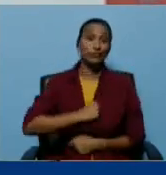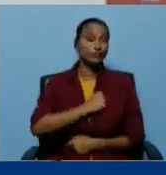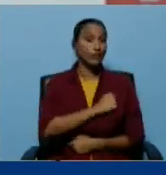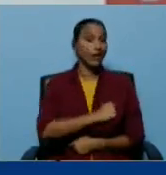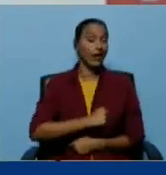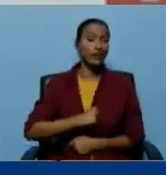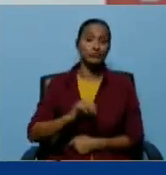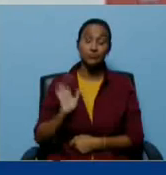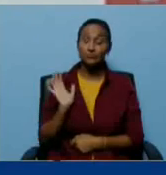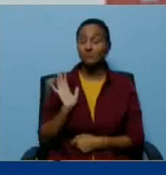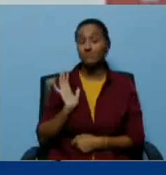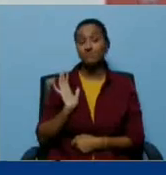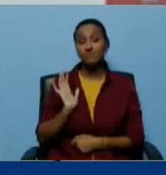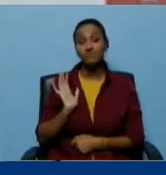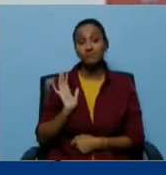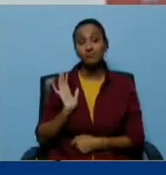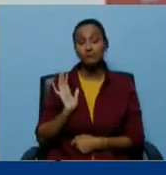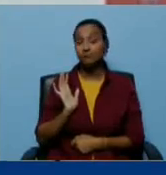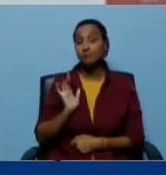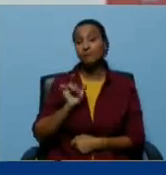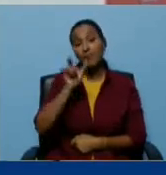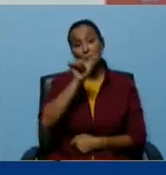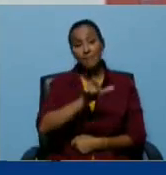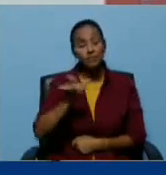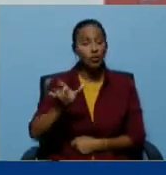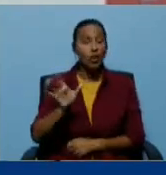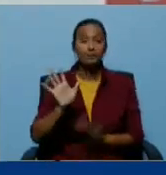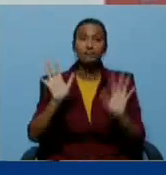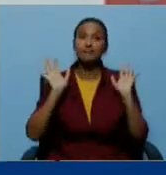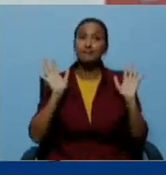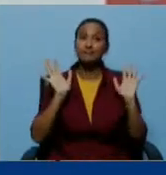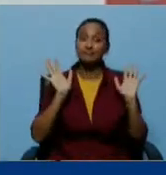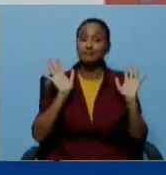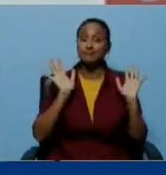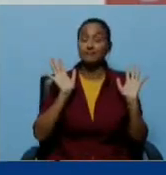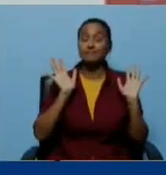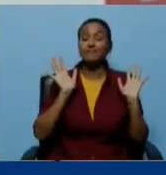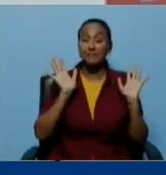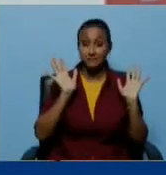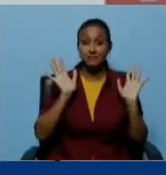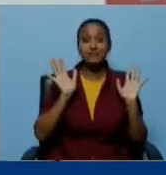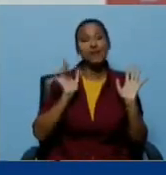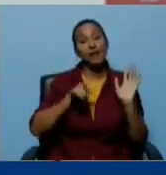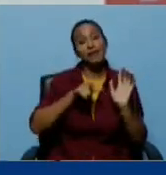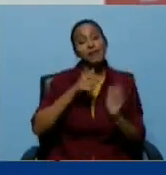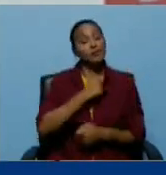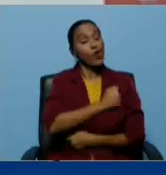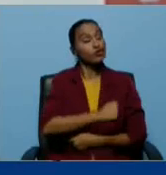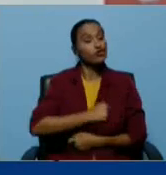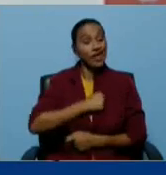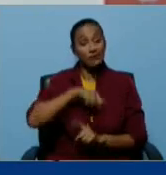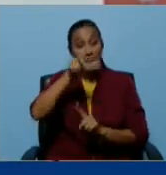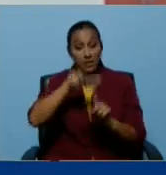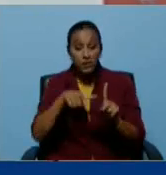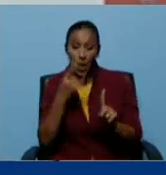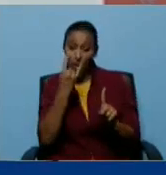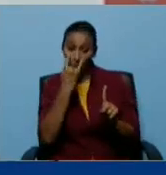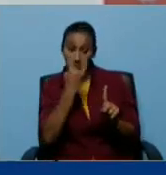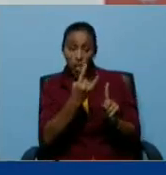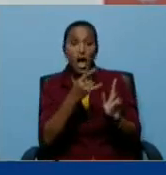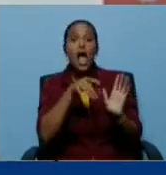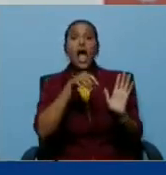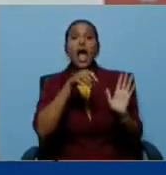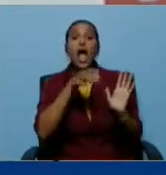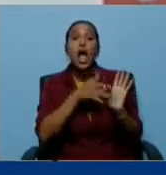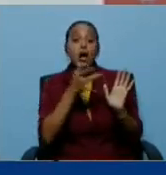llame, esté donde esté, pobre de aquel que se deje llevar por el relato